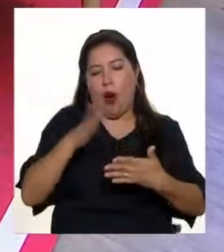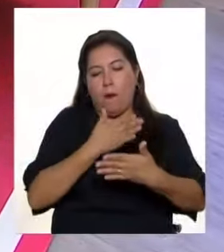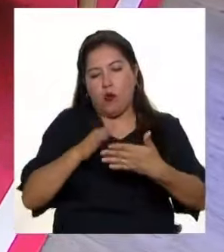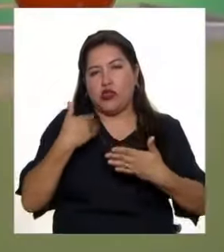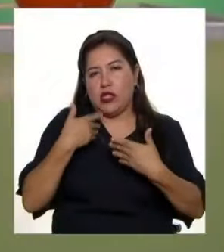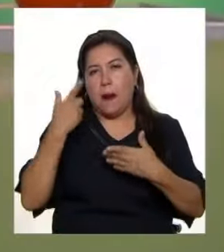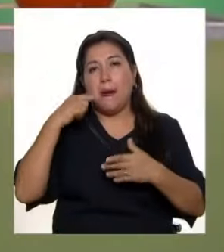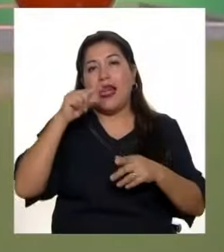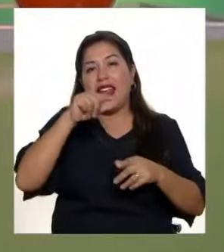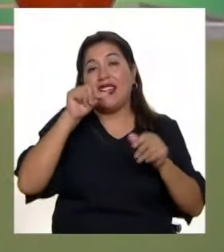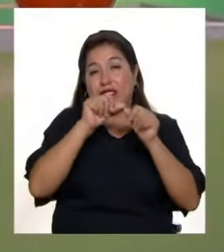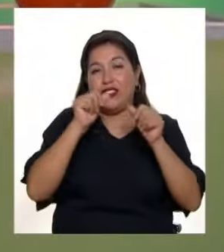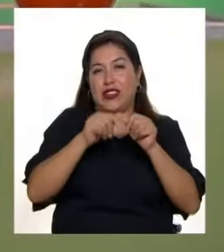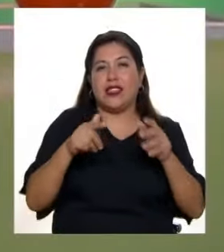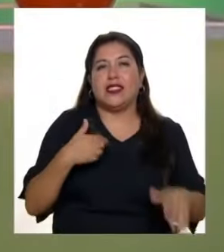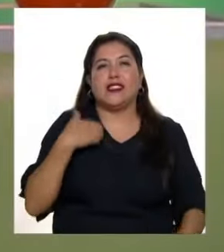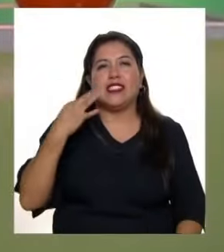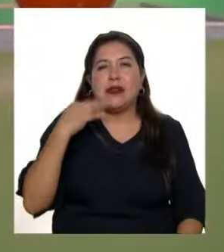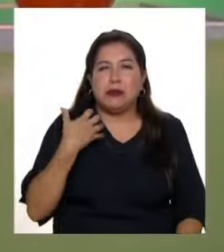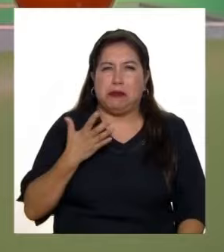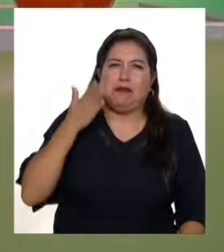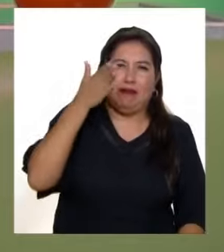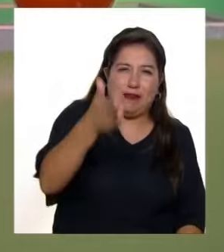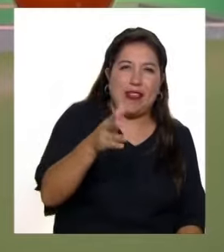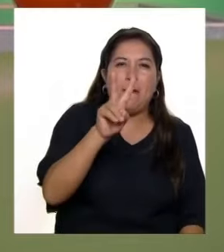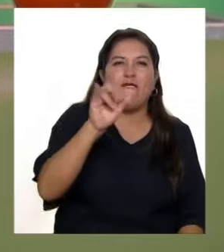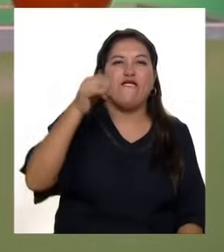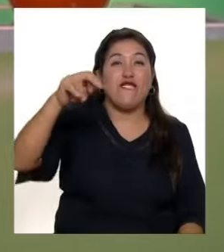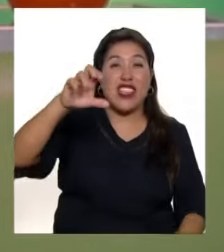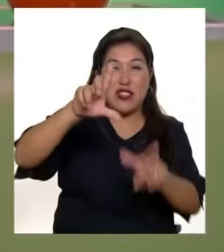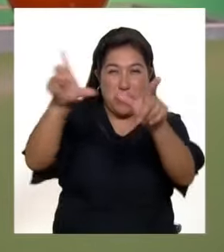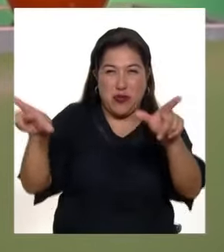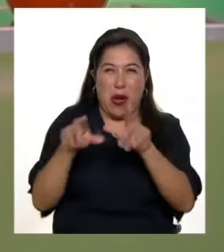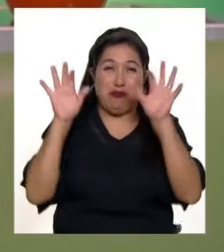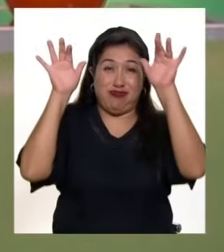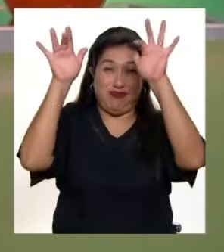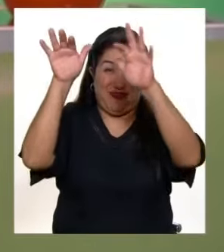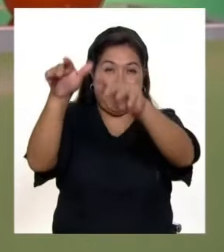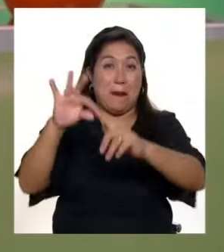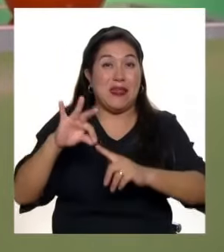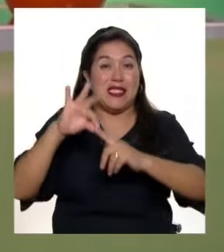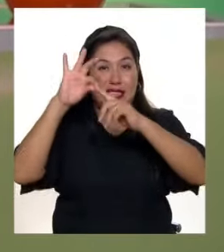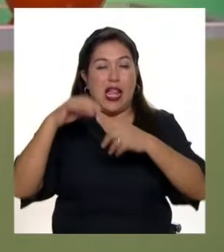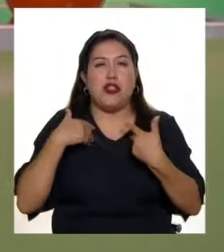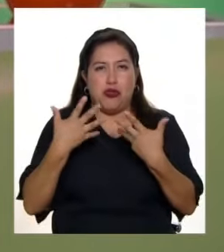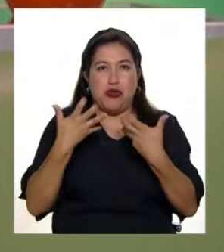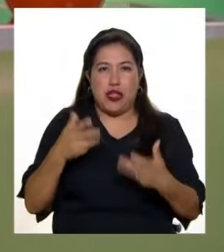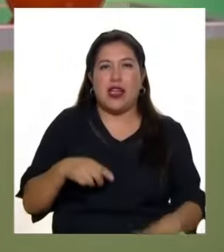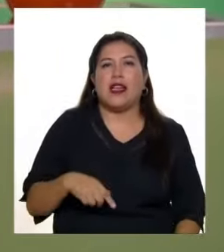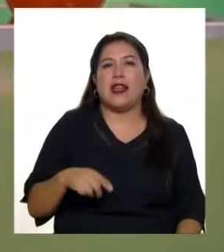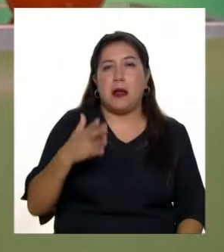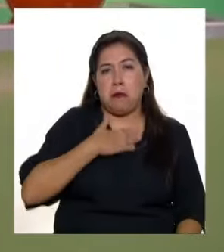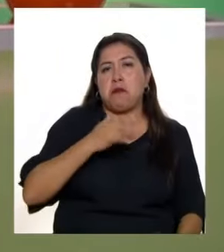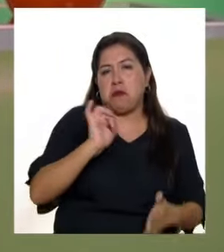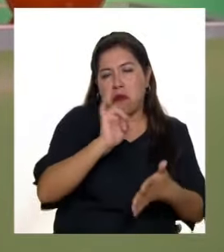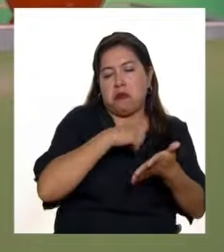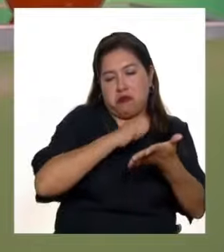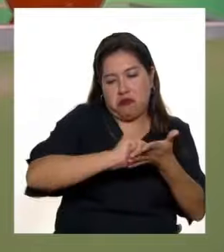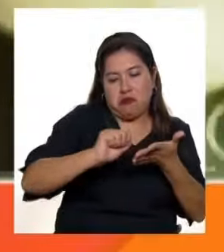querido ir a Viña con carnaval. Y me dice, ya, y entonces hay que componer, porque yo también soy compositora. Y le digo,